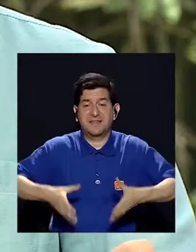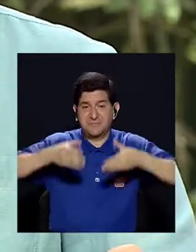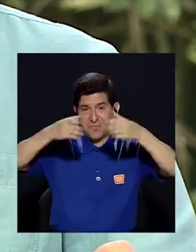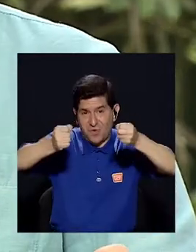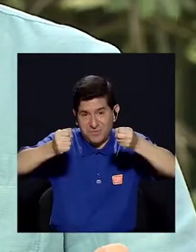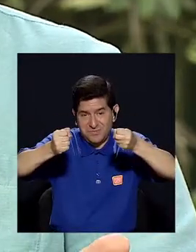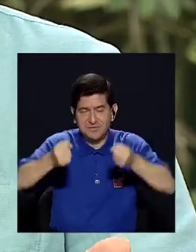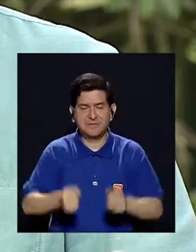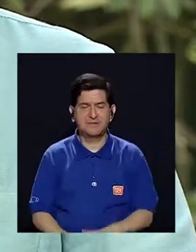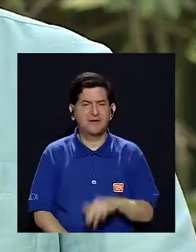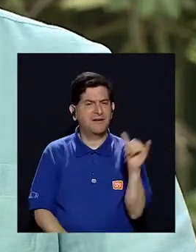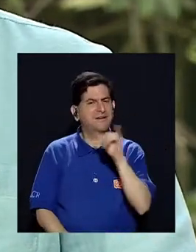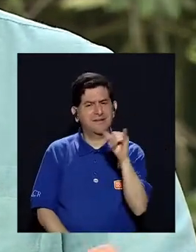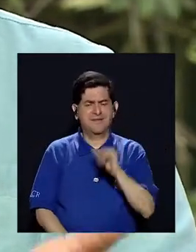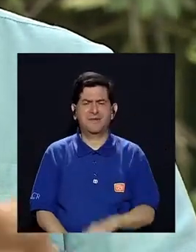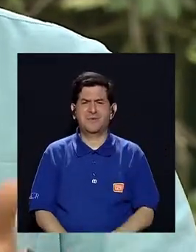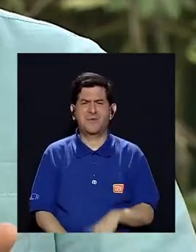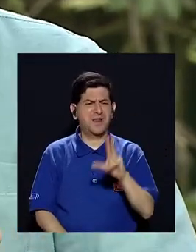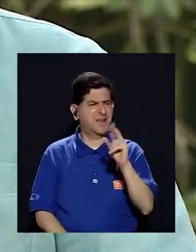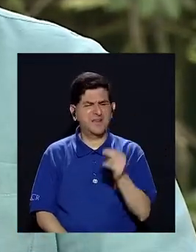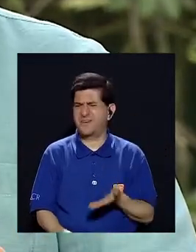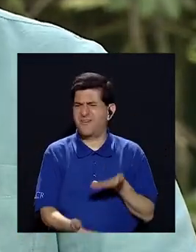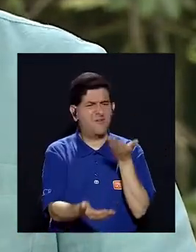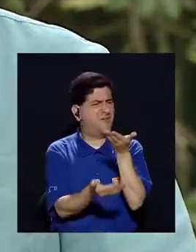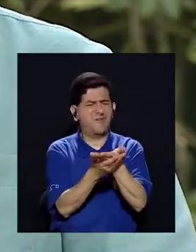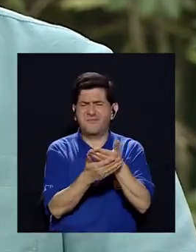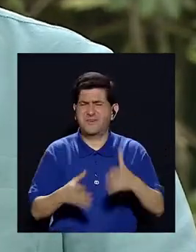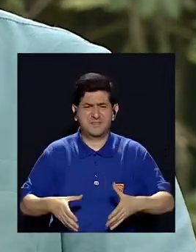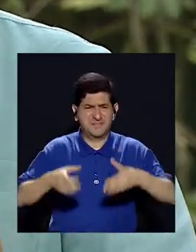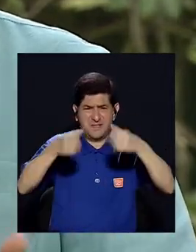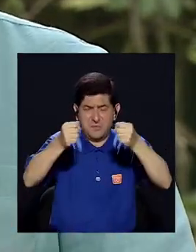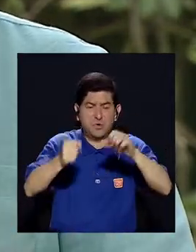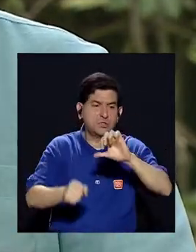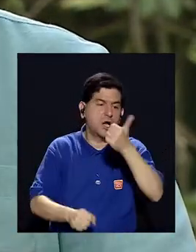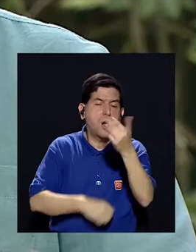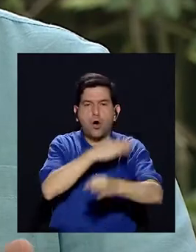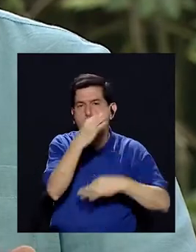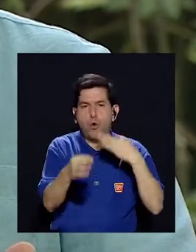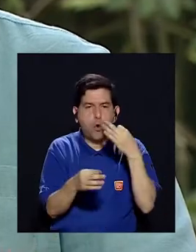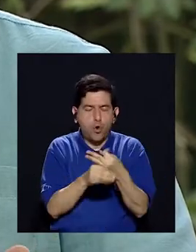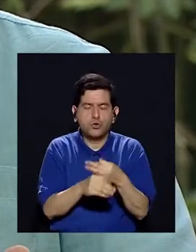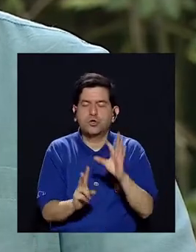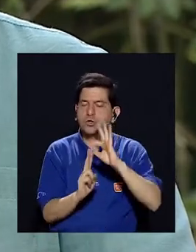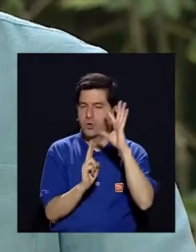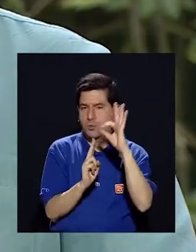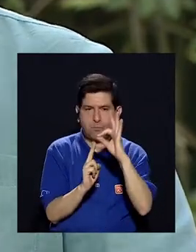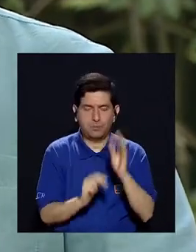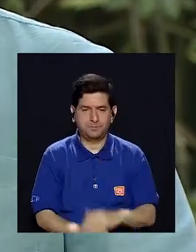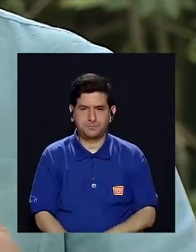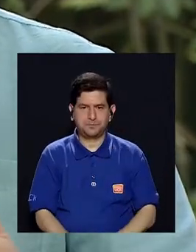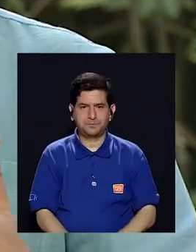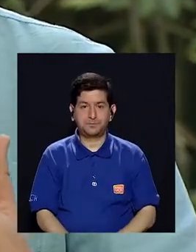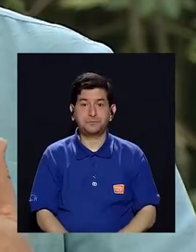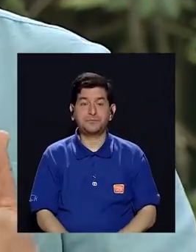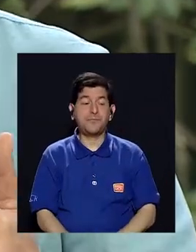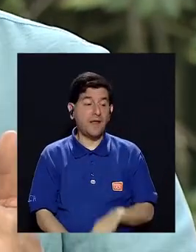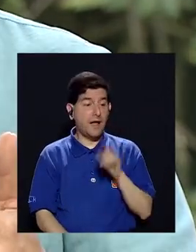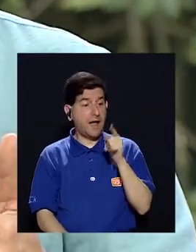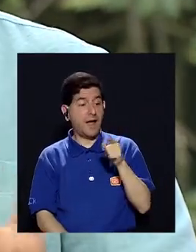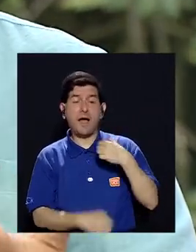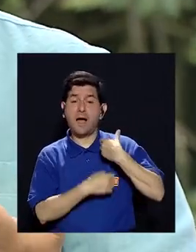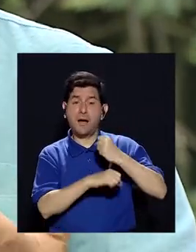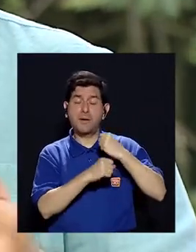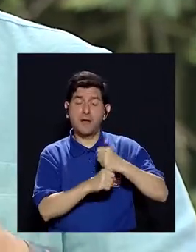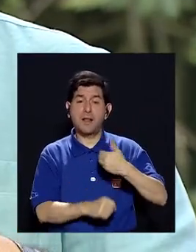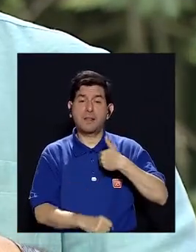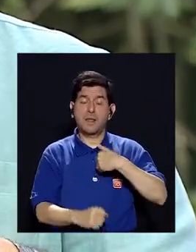algo, también que no ofrezcan las bolsas o que den otro tipo de opciones. Y para eso las municipalidades